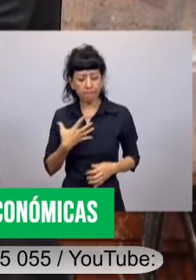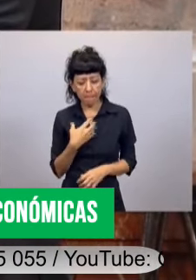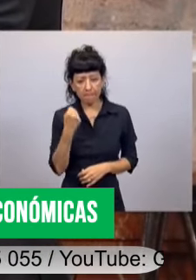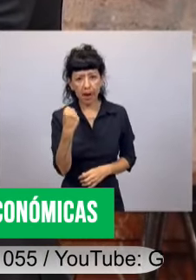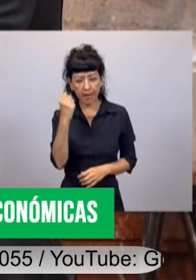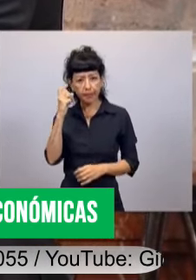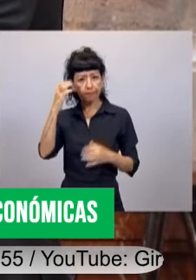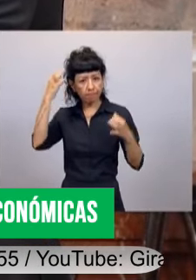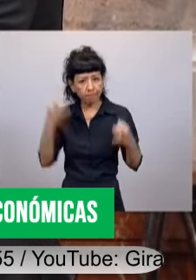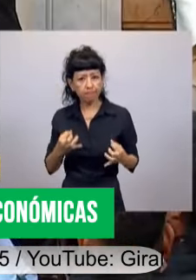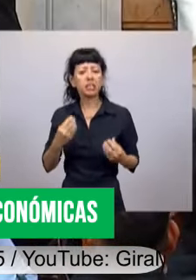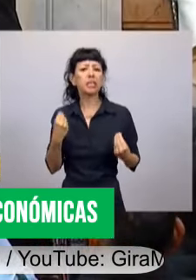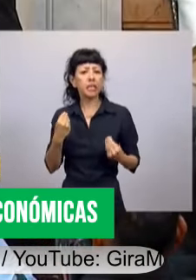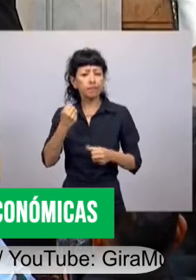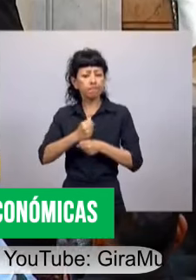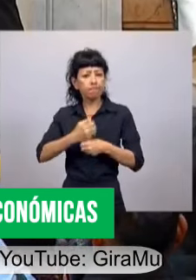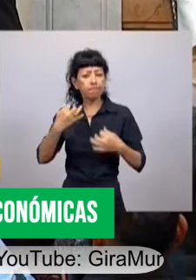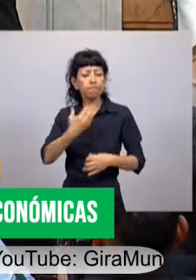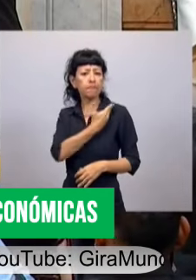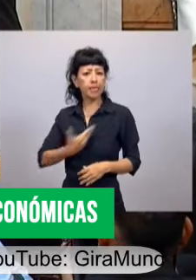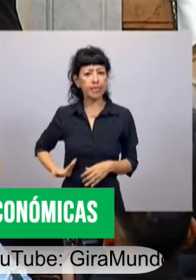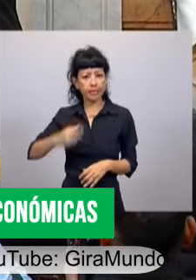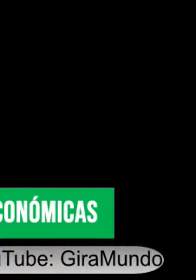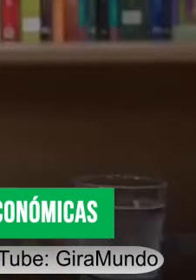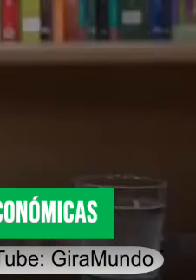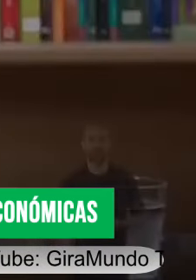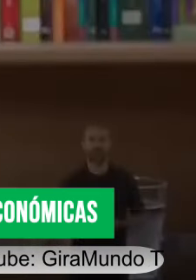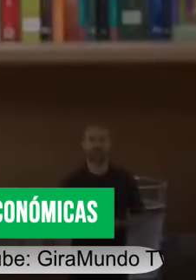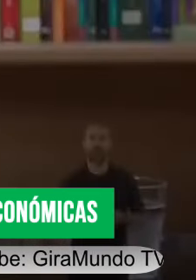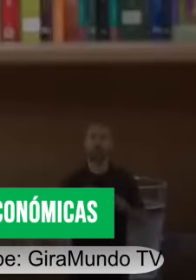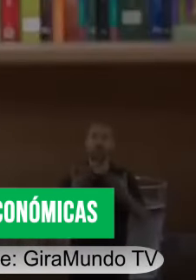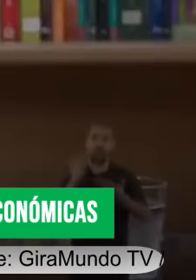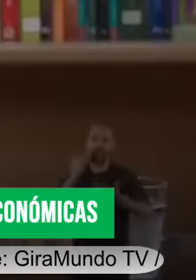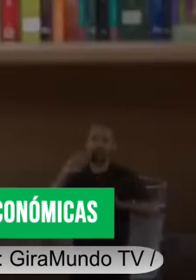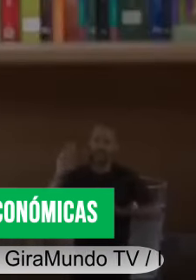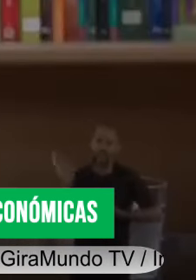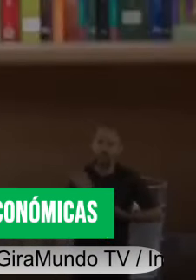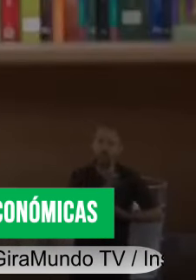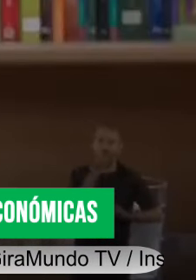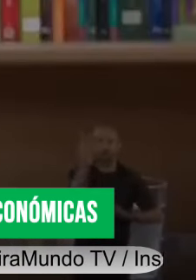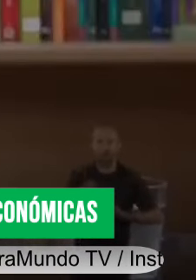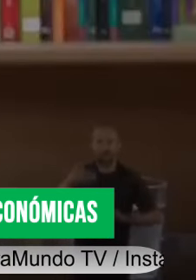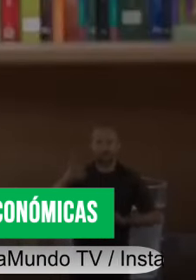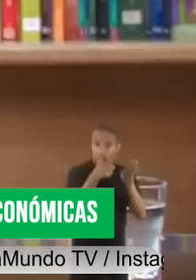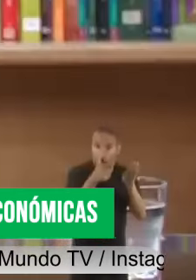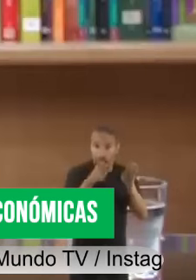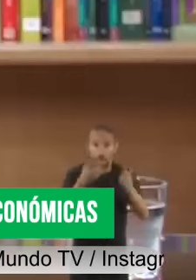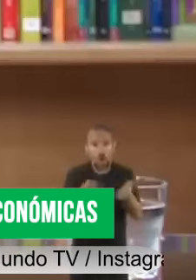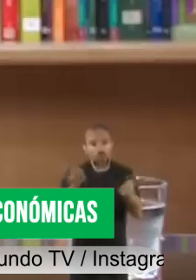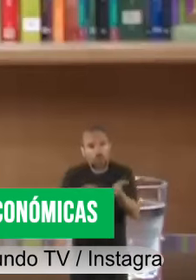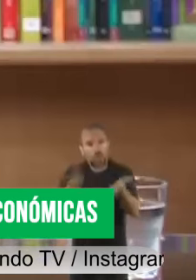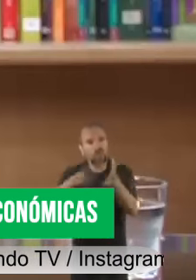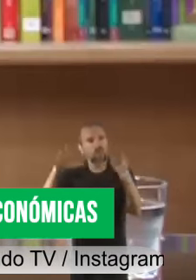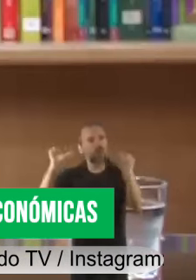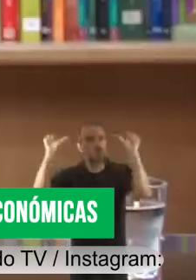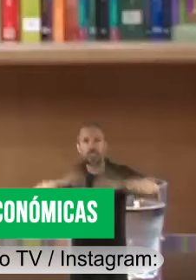precios, al costo de la canasta de vida. Pero además lo que llama la atención es esta idea de que bueno, vamos